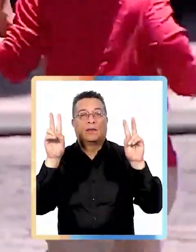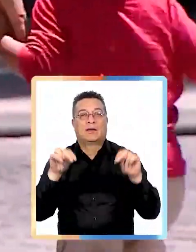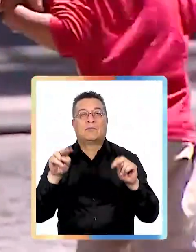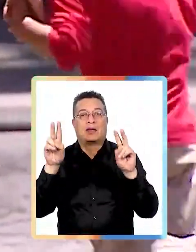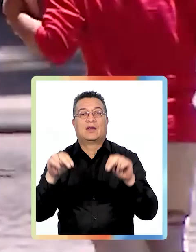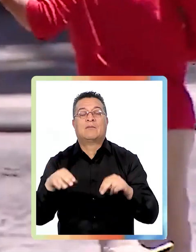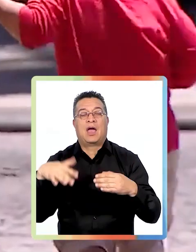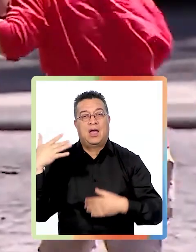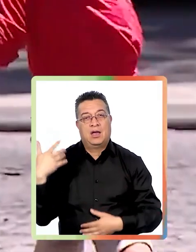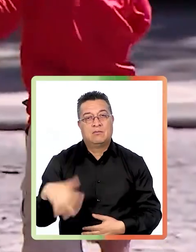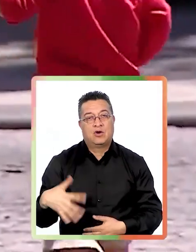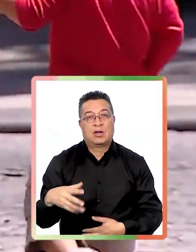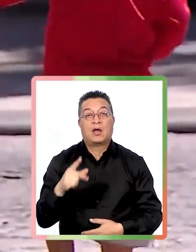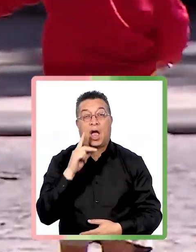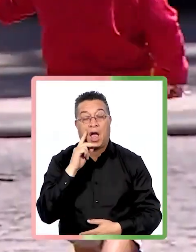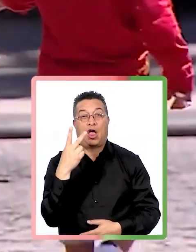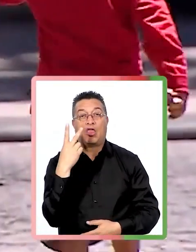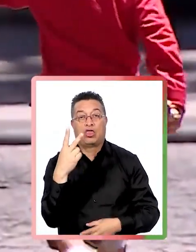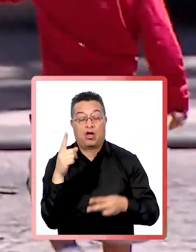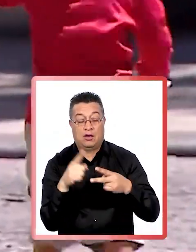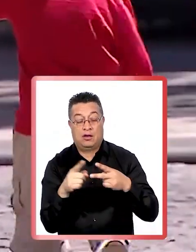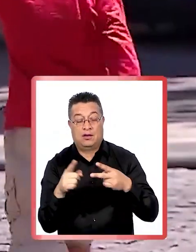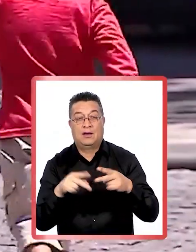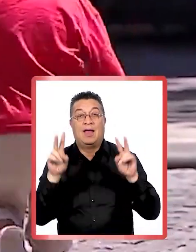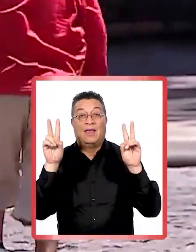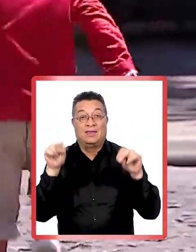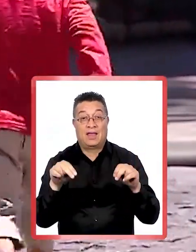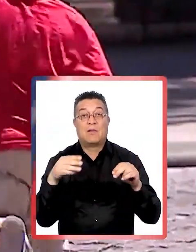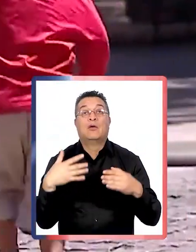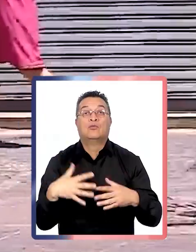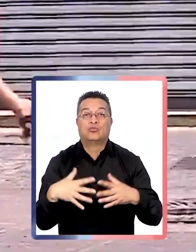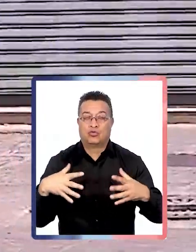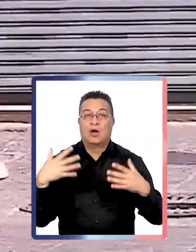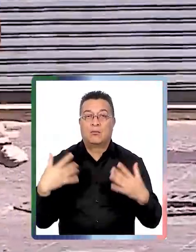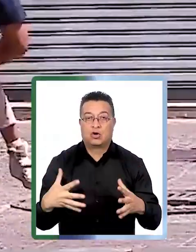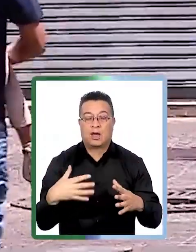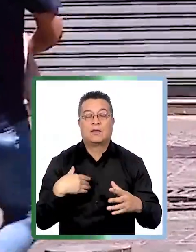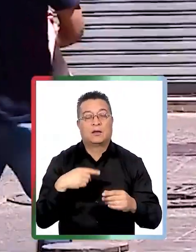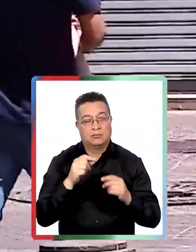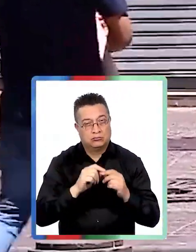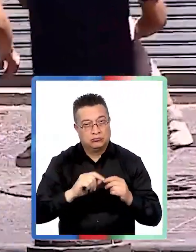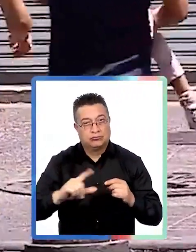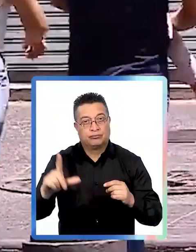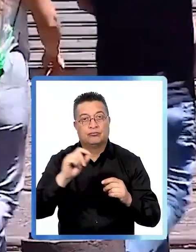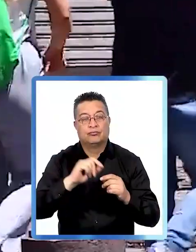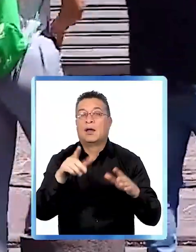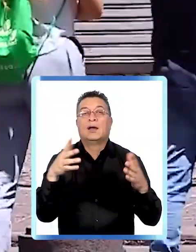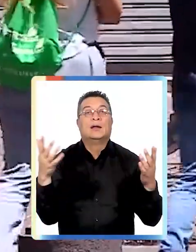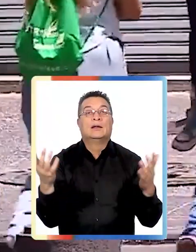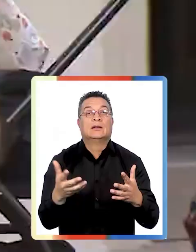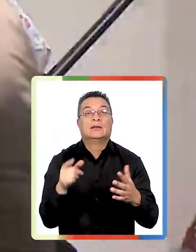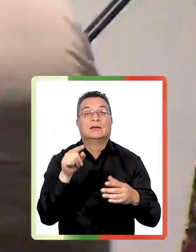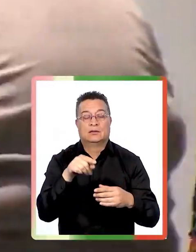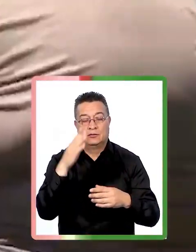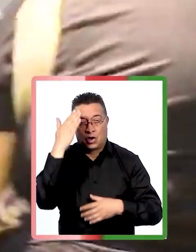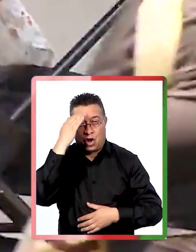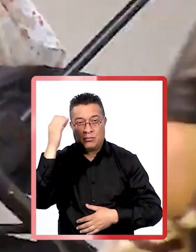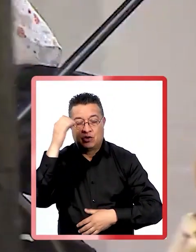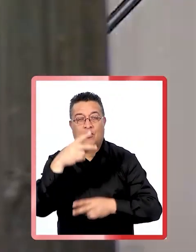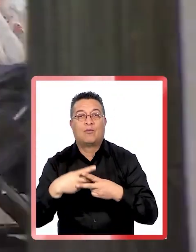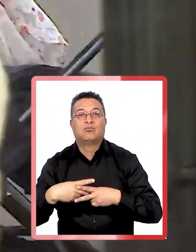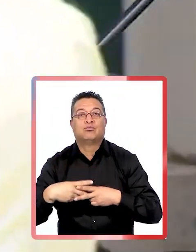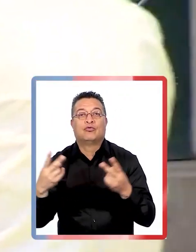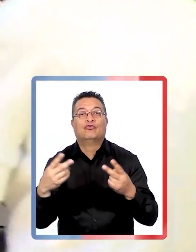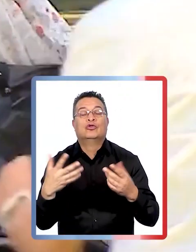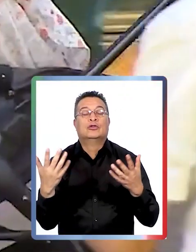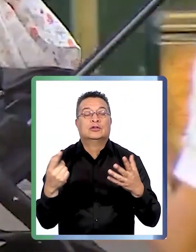temas relevantes. Y hay dos temas actualmente que están en boga, que son generativos desde el punto de vista de opinión